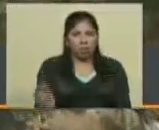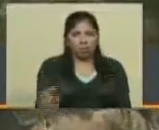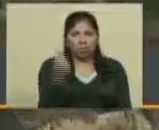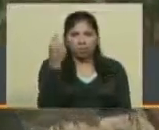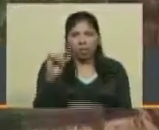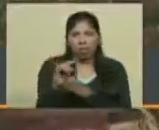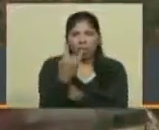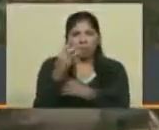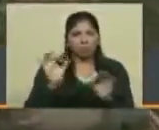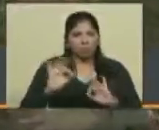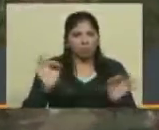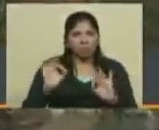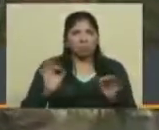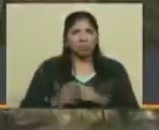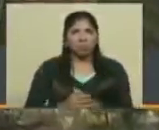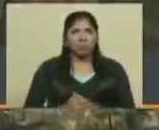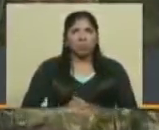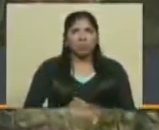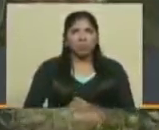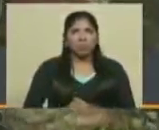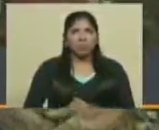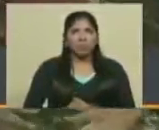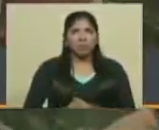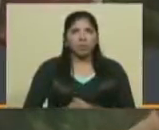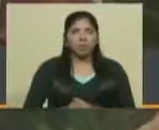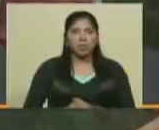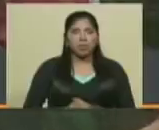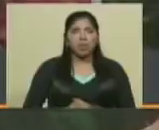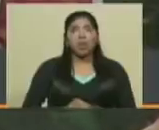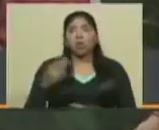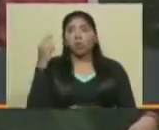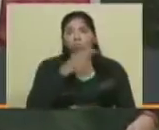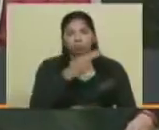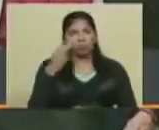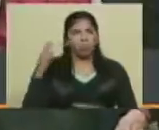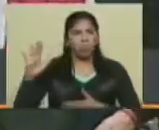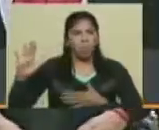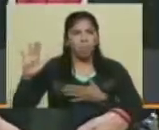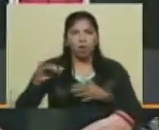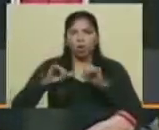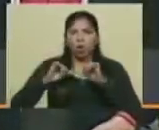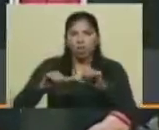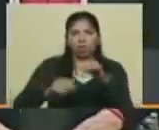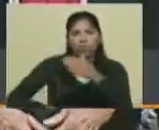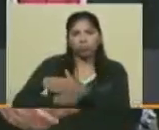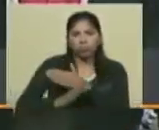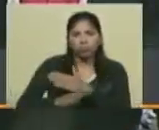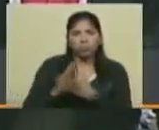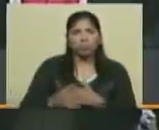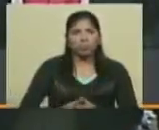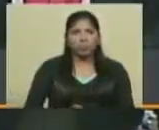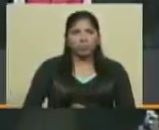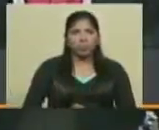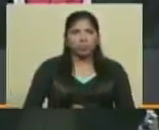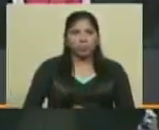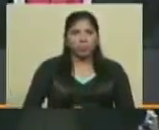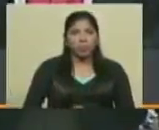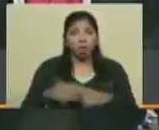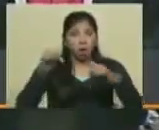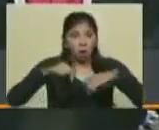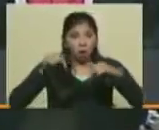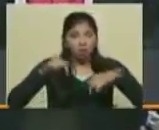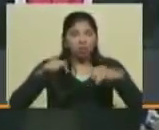esta patria, un juramento de continuar el legado del comandante Hugo Chávez. Y